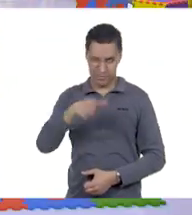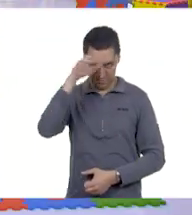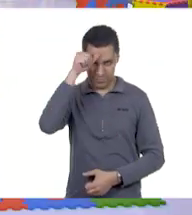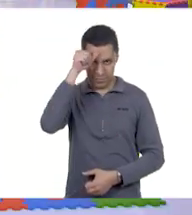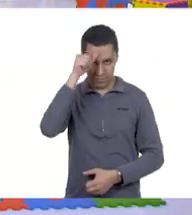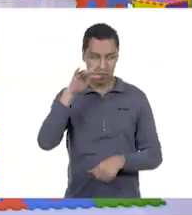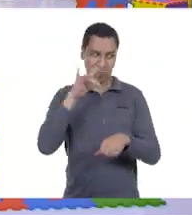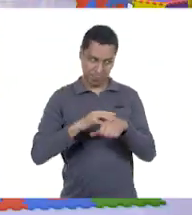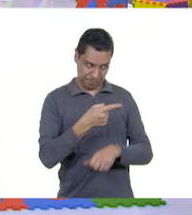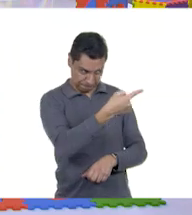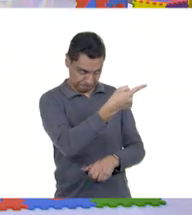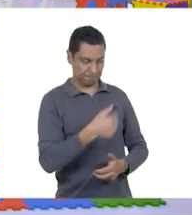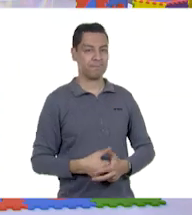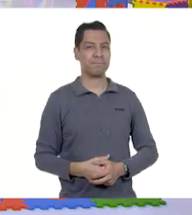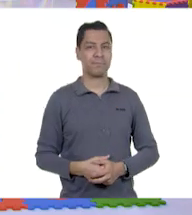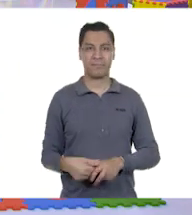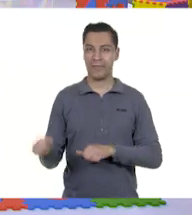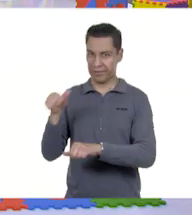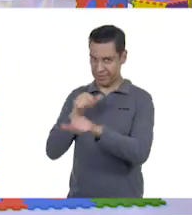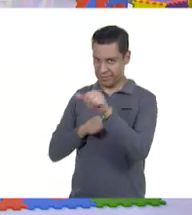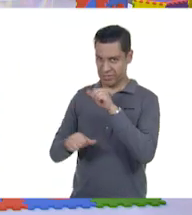Es tu turno, Leni. Es mi turno, vamos.